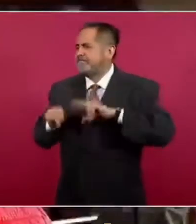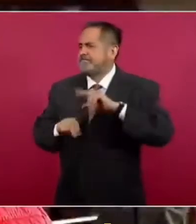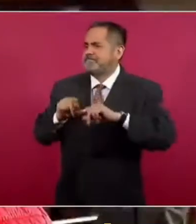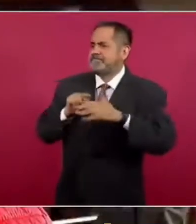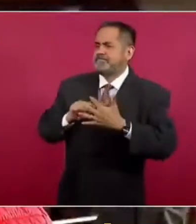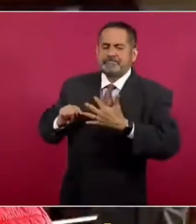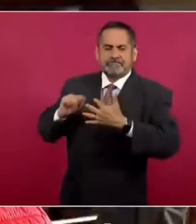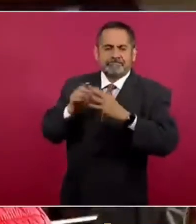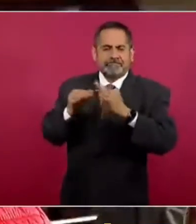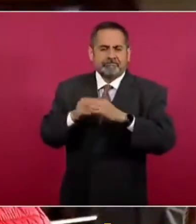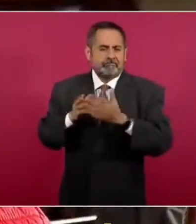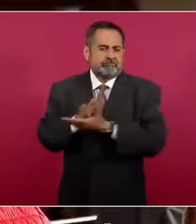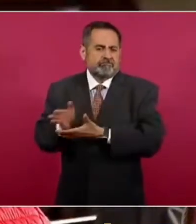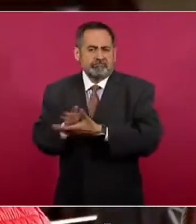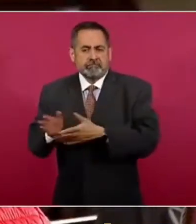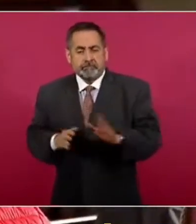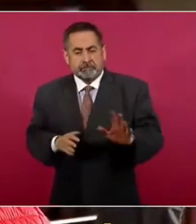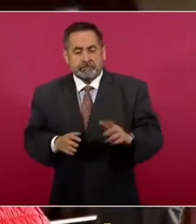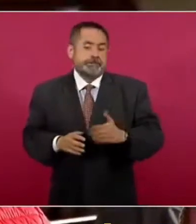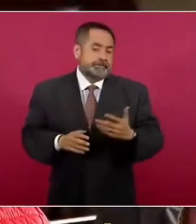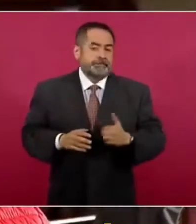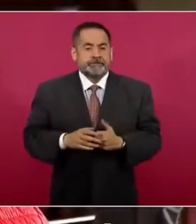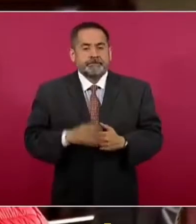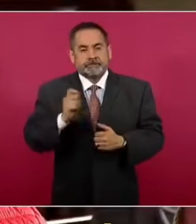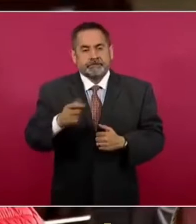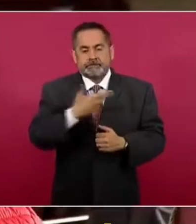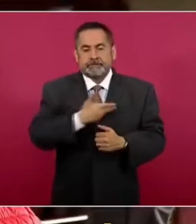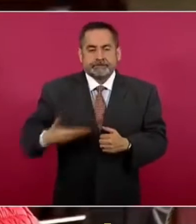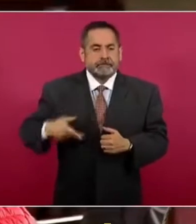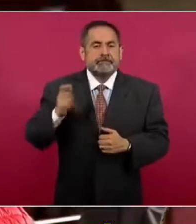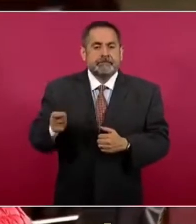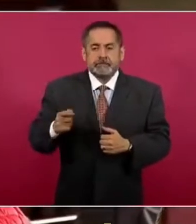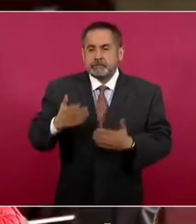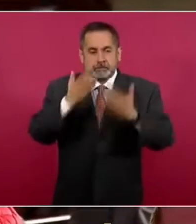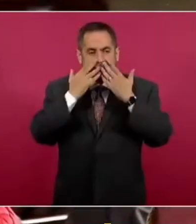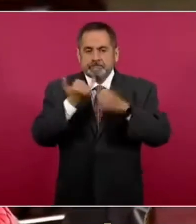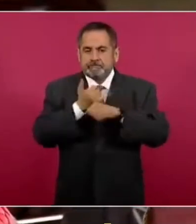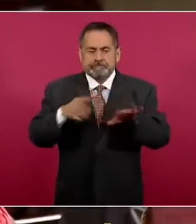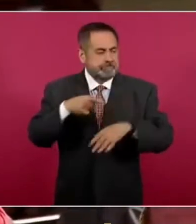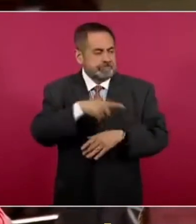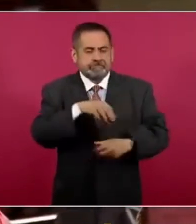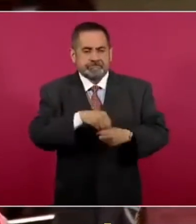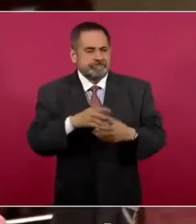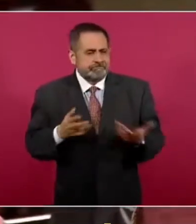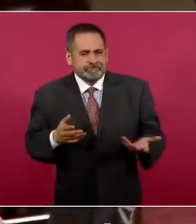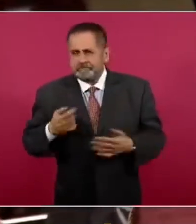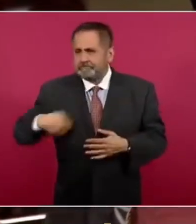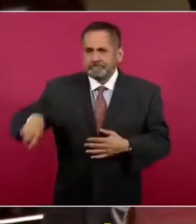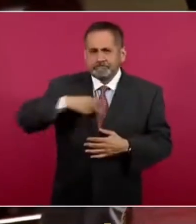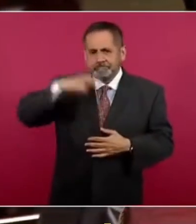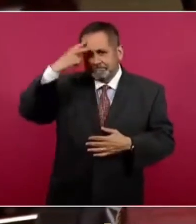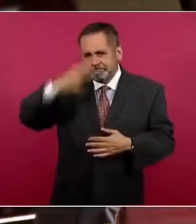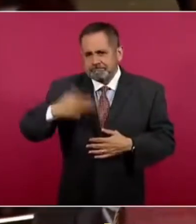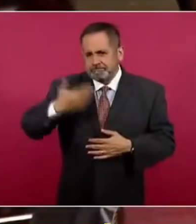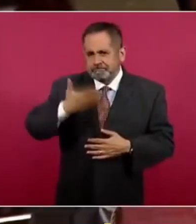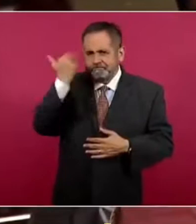en los que están metidos. Y de todo esto, presidente, pues no hay información al respecto, no sabemos los mexicanos